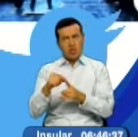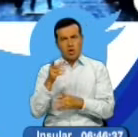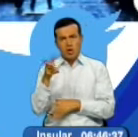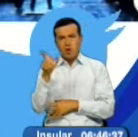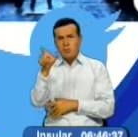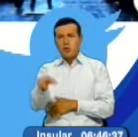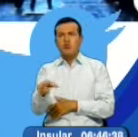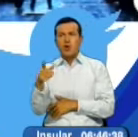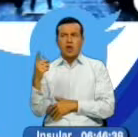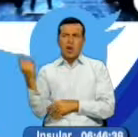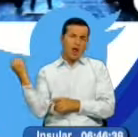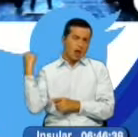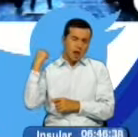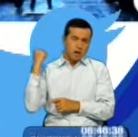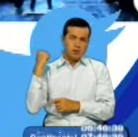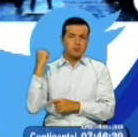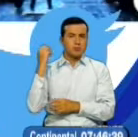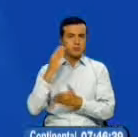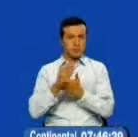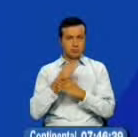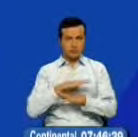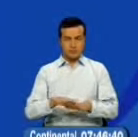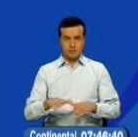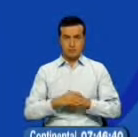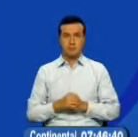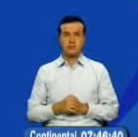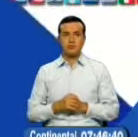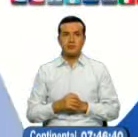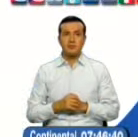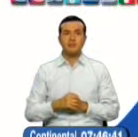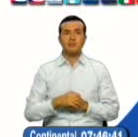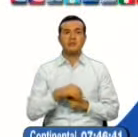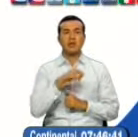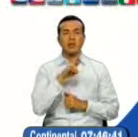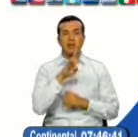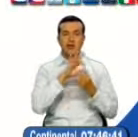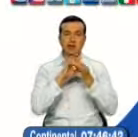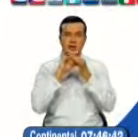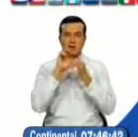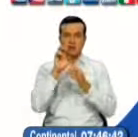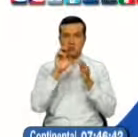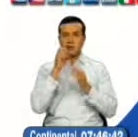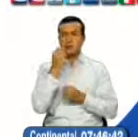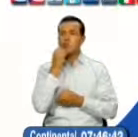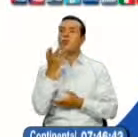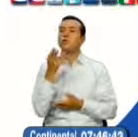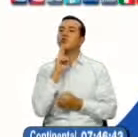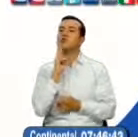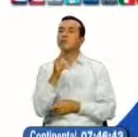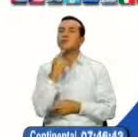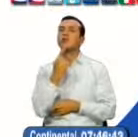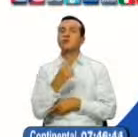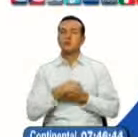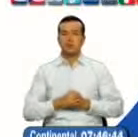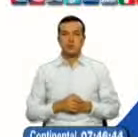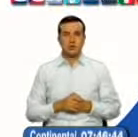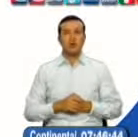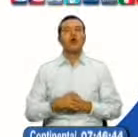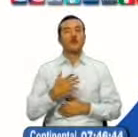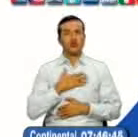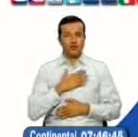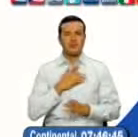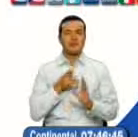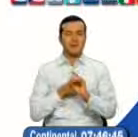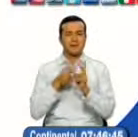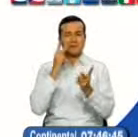al cobarde que me golpeó. Fin del comunicado. El usuario de la cuenta Redes Unidas contestó a Caicedo en los siguientes términos: yo estuve